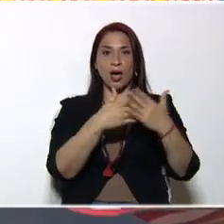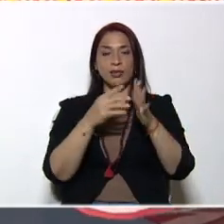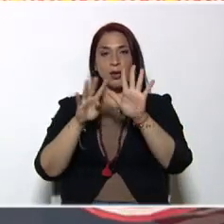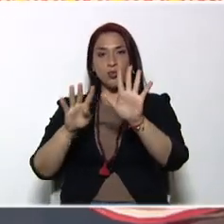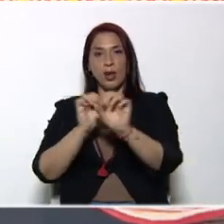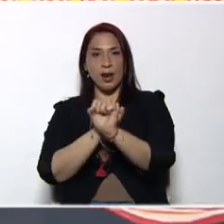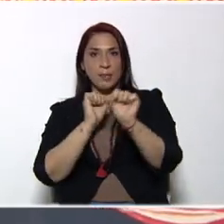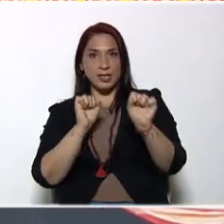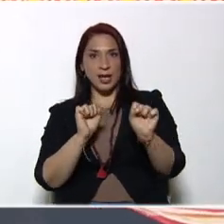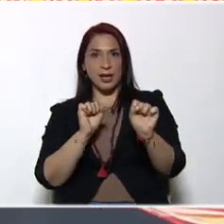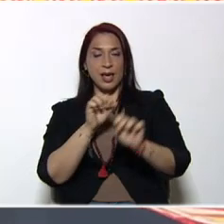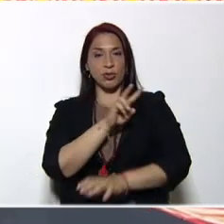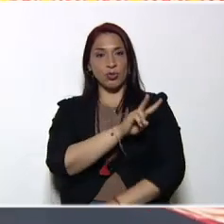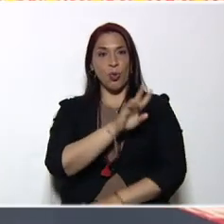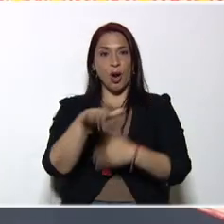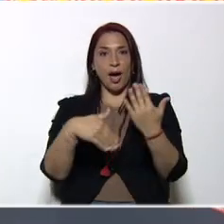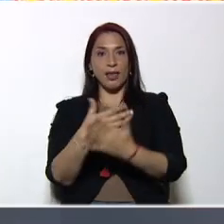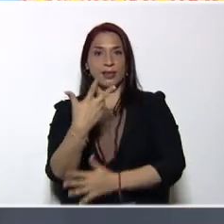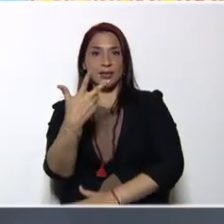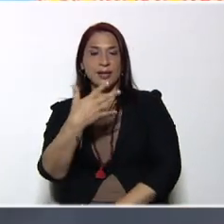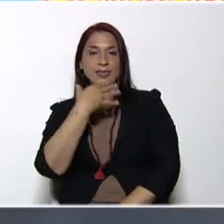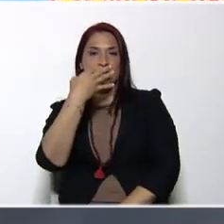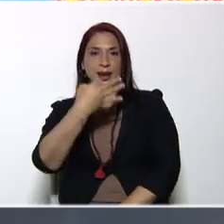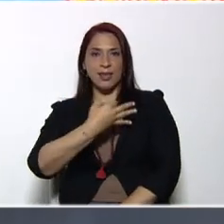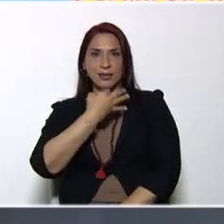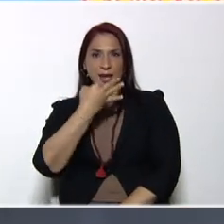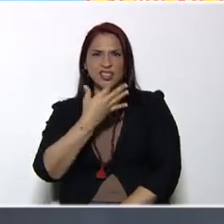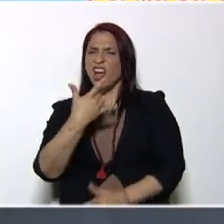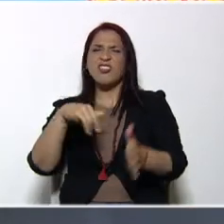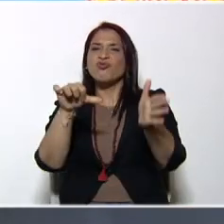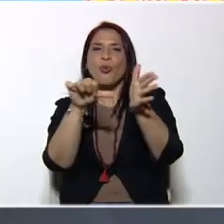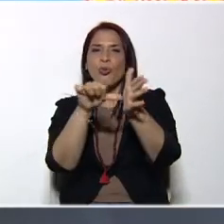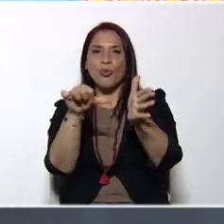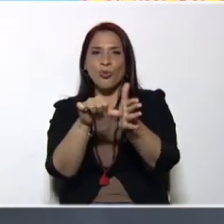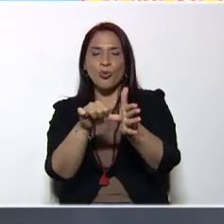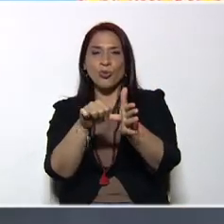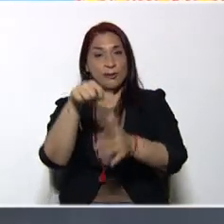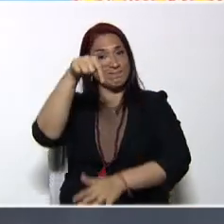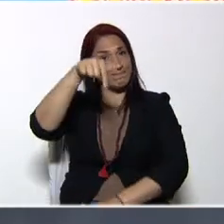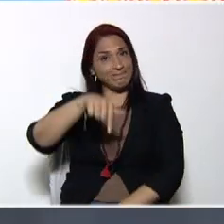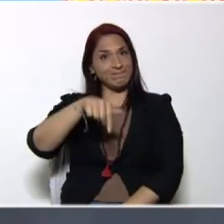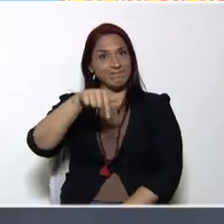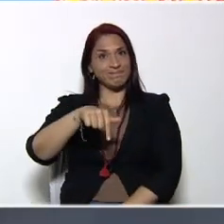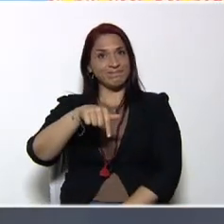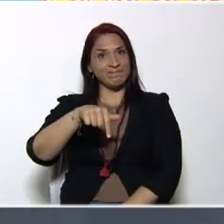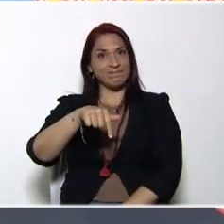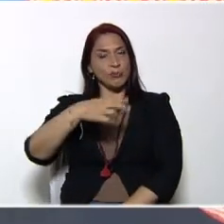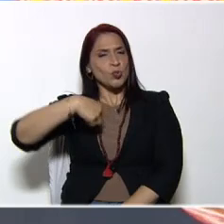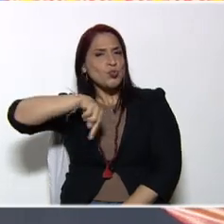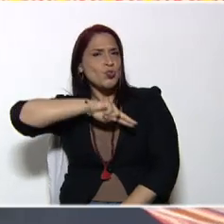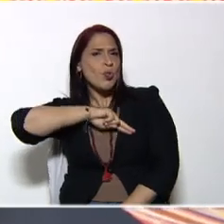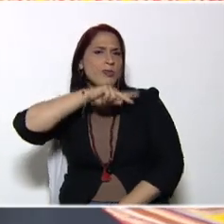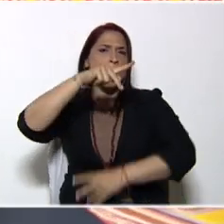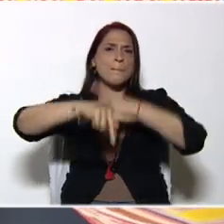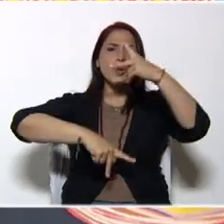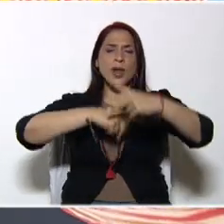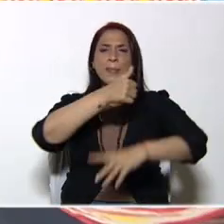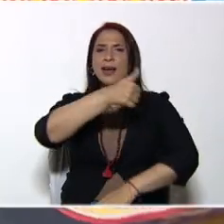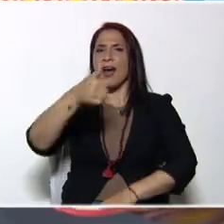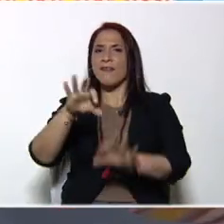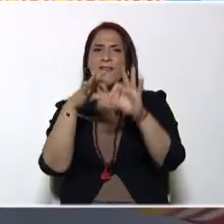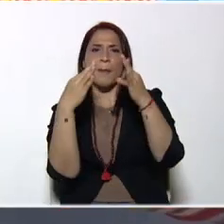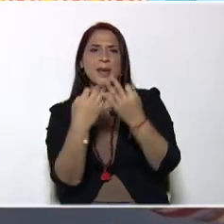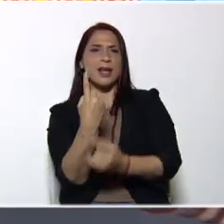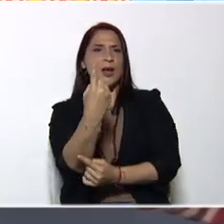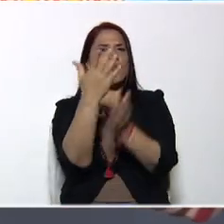de la mañana y de 2 a 3 de la tarde. ¿En dónde? En este, nuestro programa